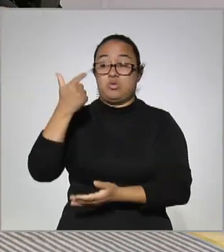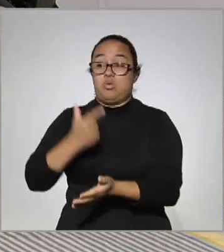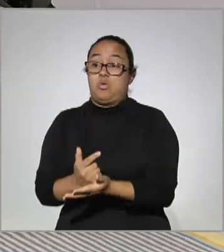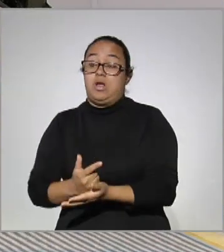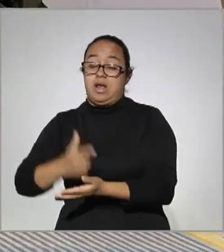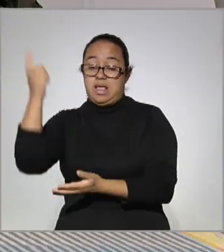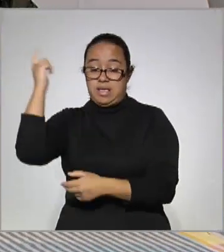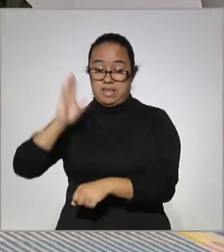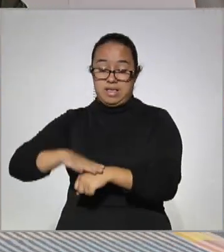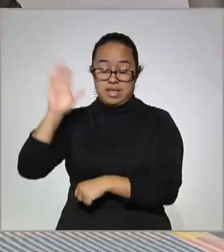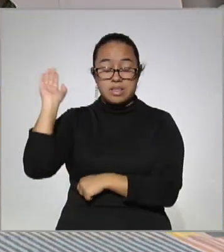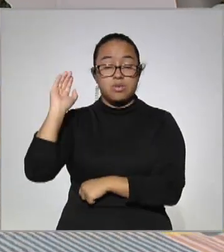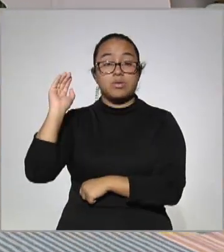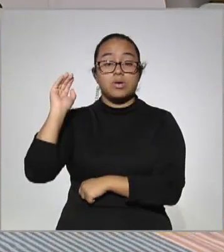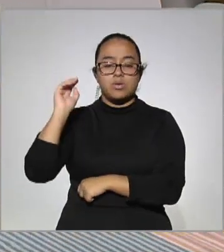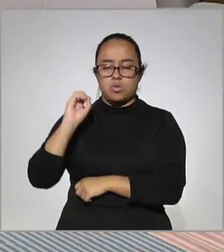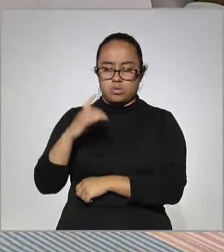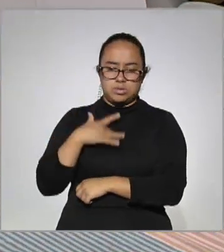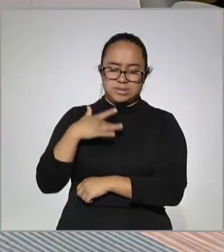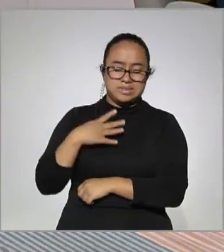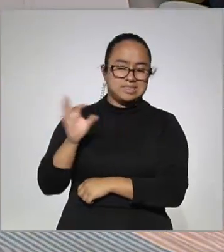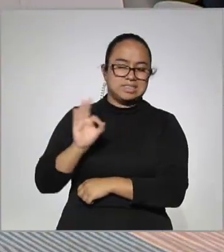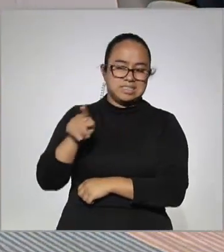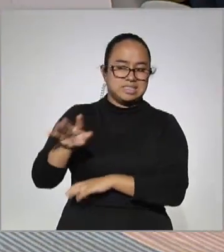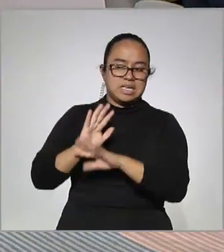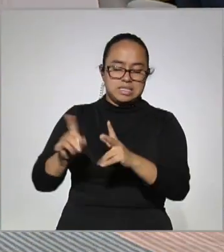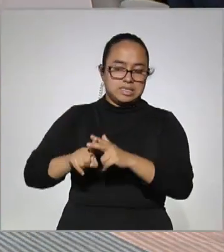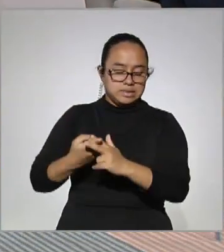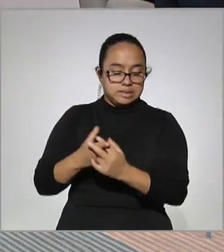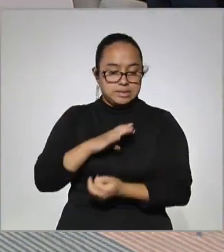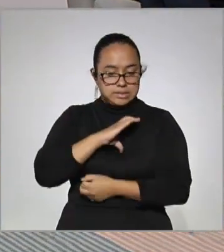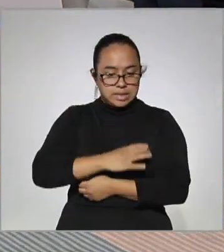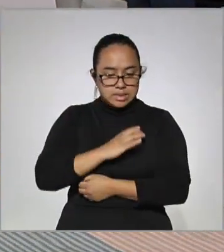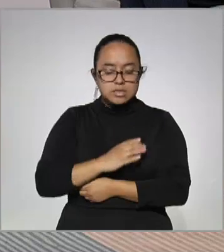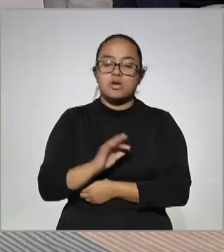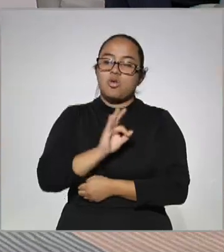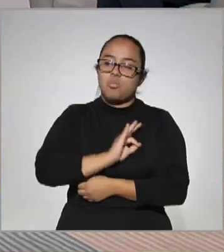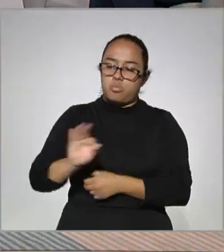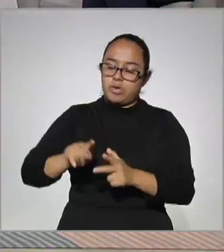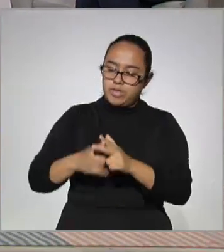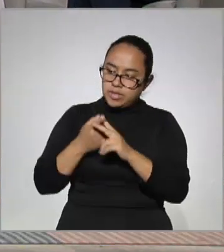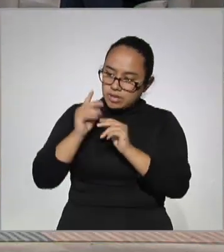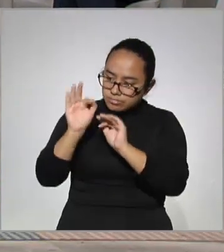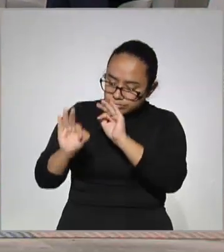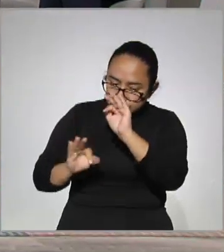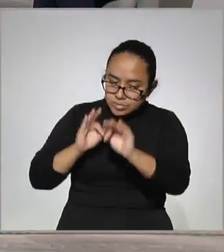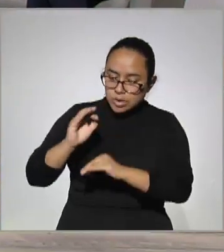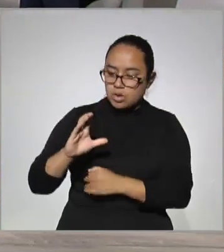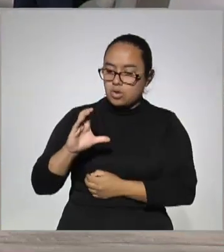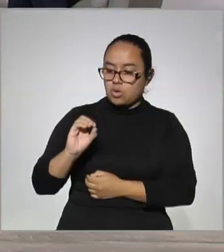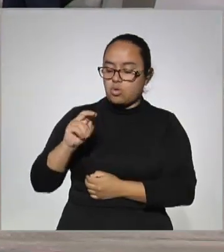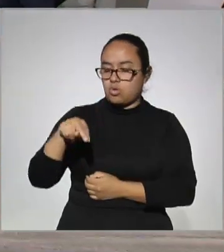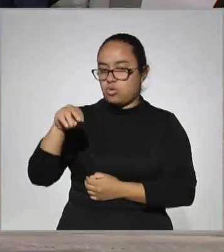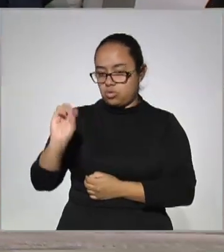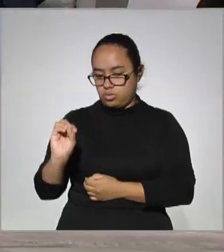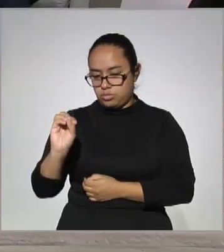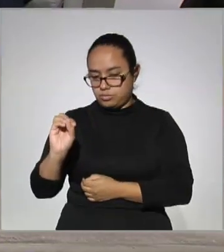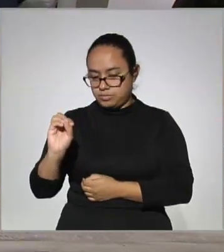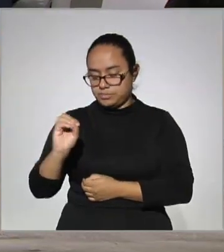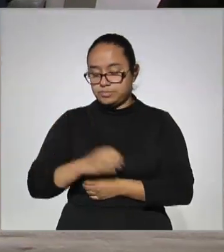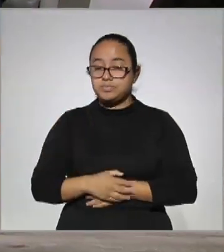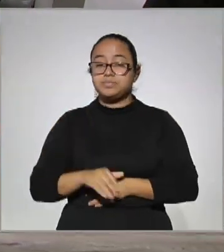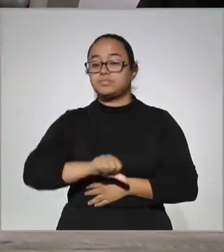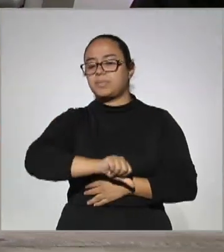o que se tiene la sospecha de un cáncer inicial, se puede hacer el tratamiento con cono. Y también una de las cosas que